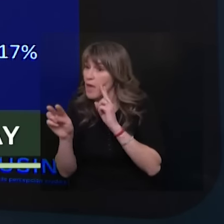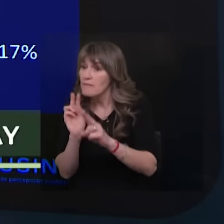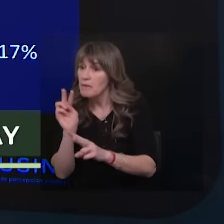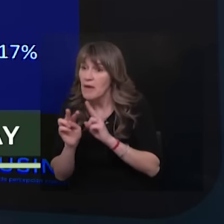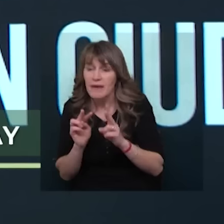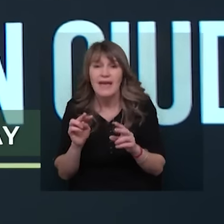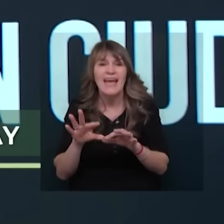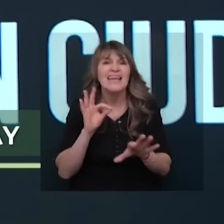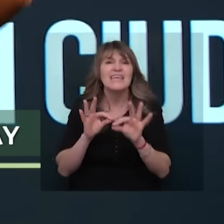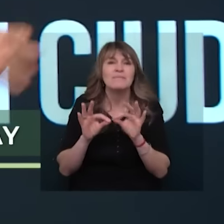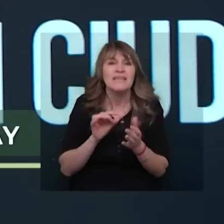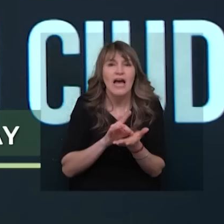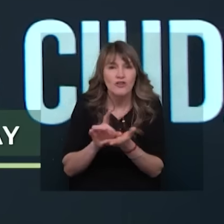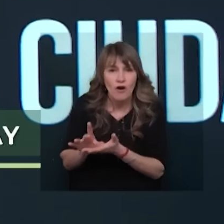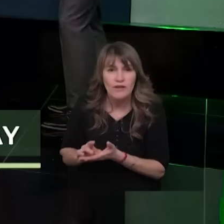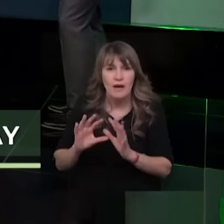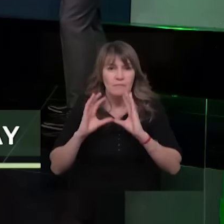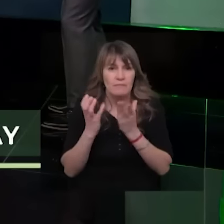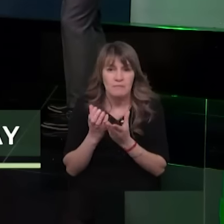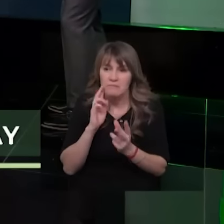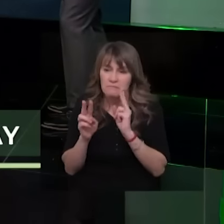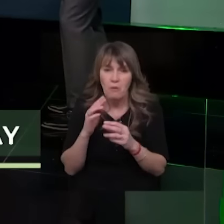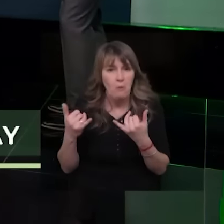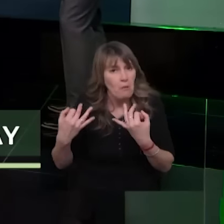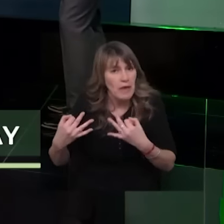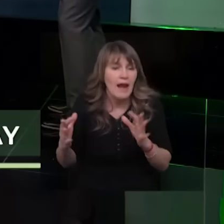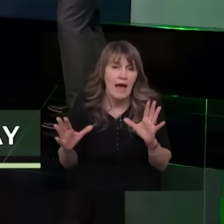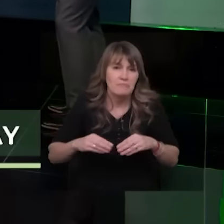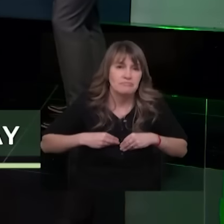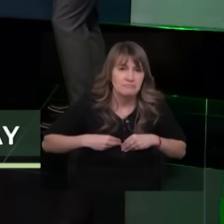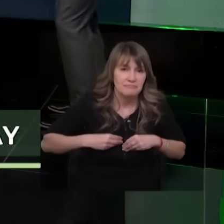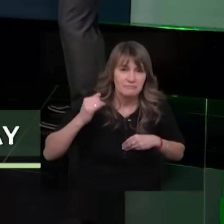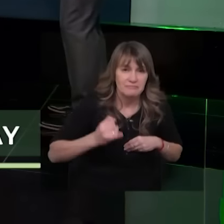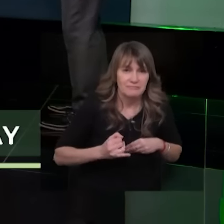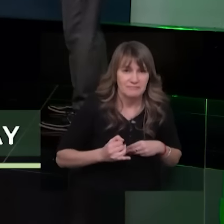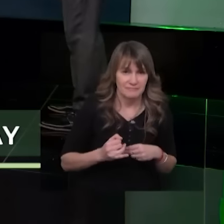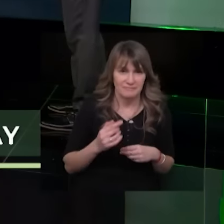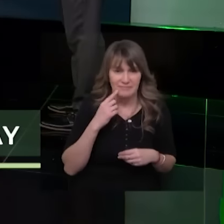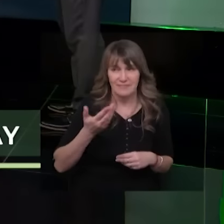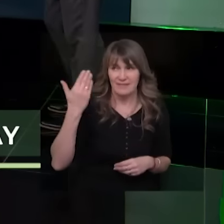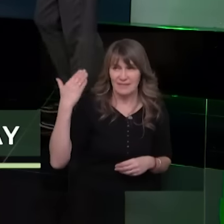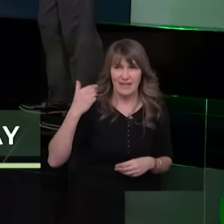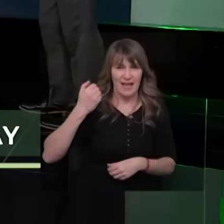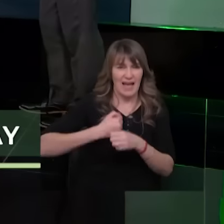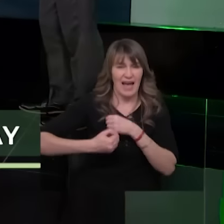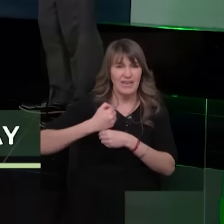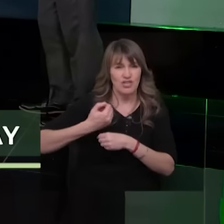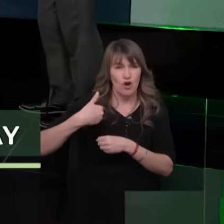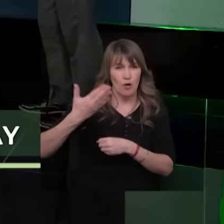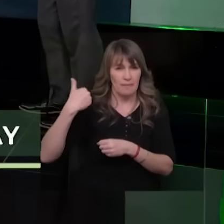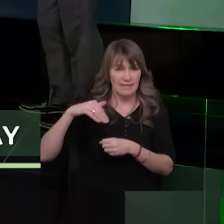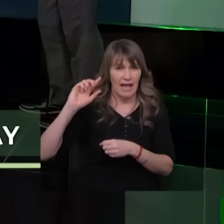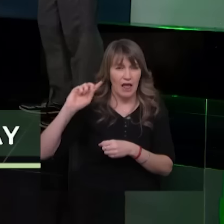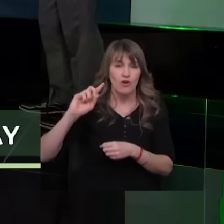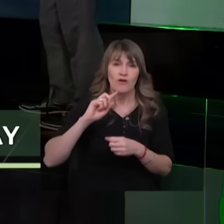las eliminatorias y demás se jugaron las seis primeras fechas en el último trimestre o casi en realidad del año pasado pero fueron seis partidos con victorias contra